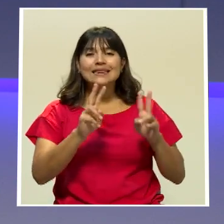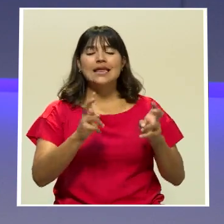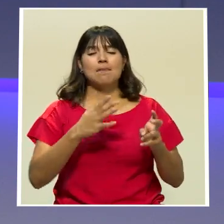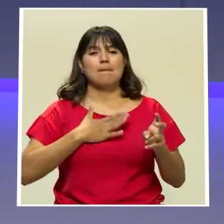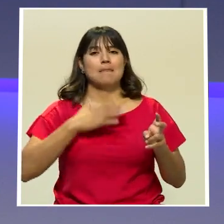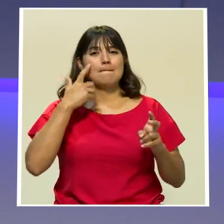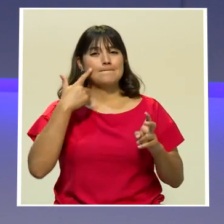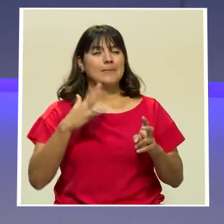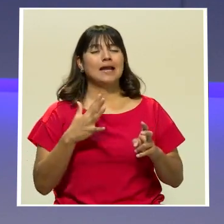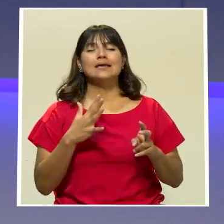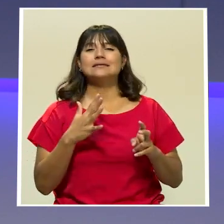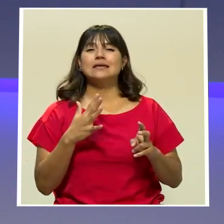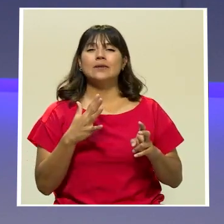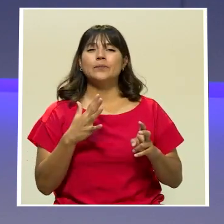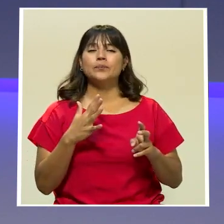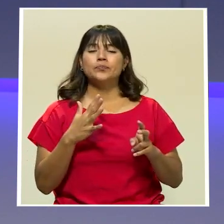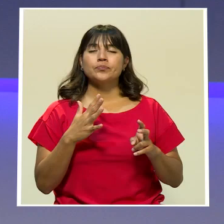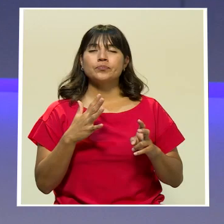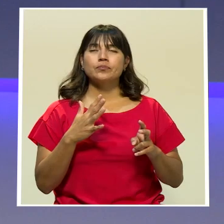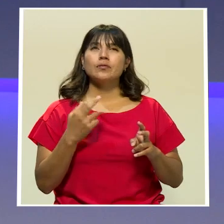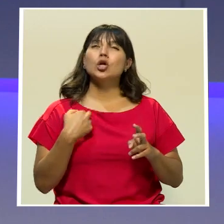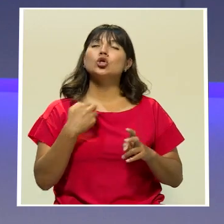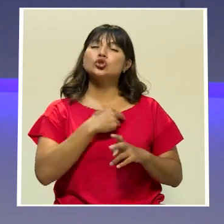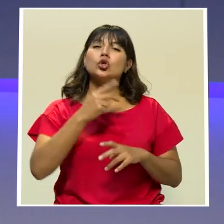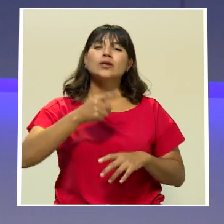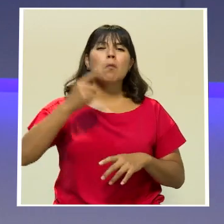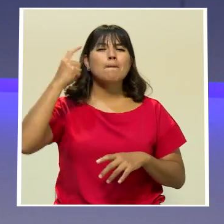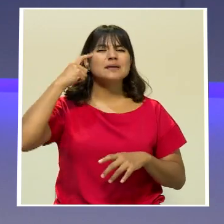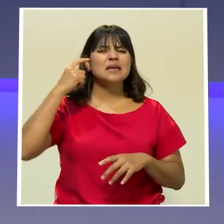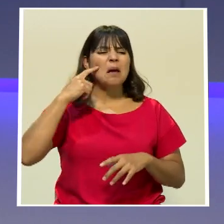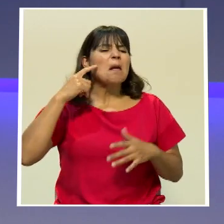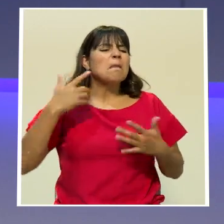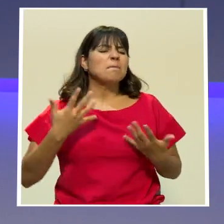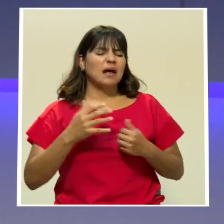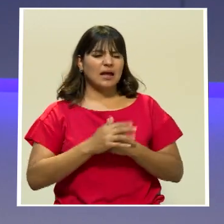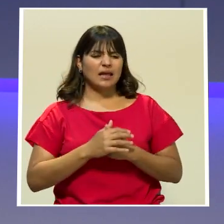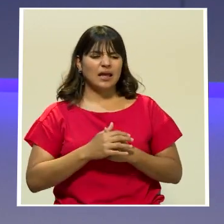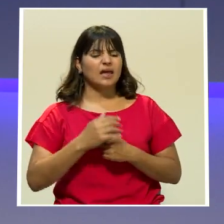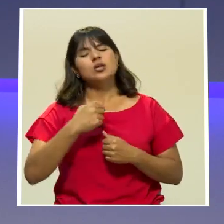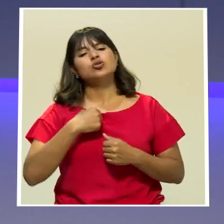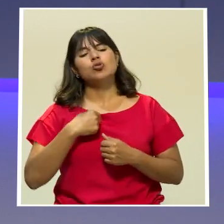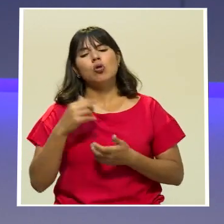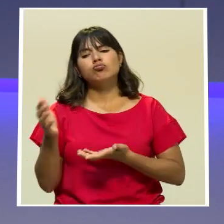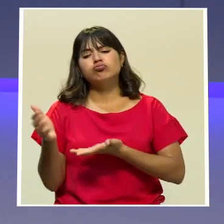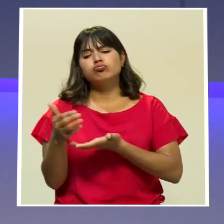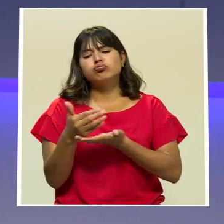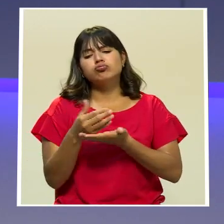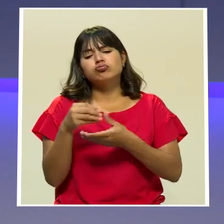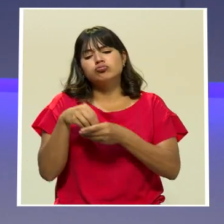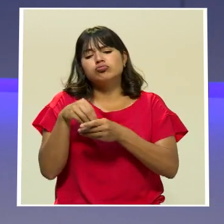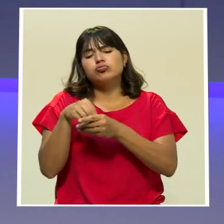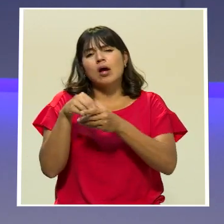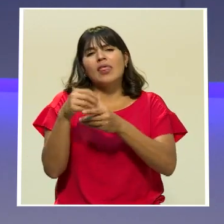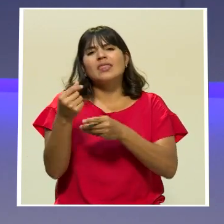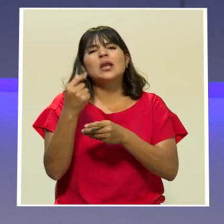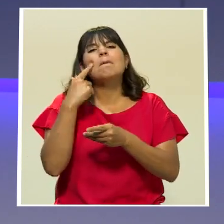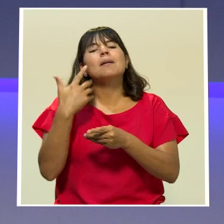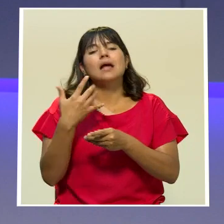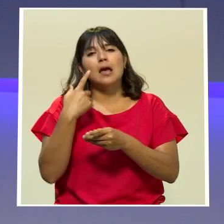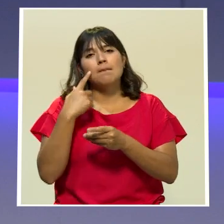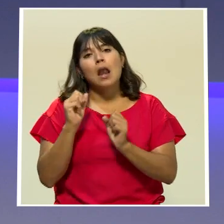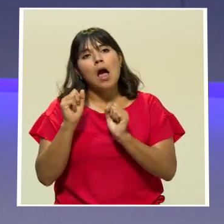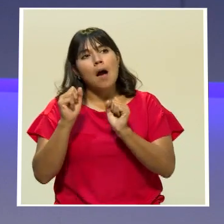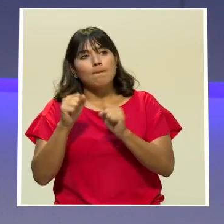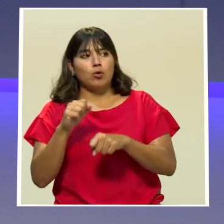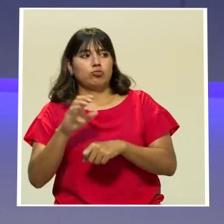parece, uno debe pensar, ¿para qué voy a juntar la plata? La voy a juntar para invertir en tal o